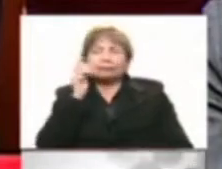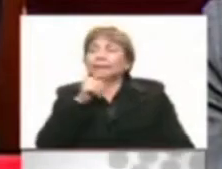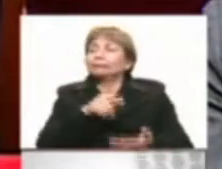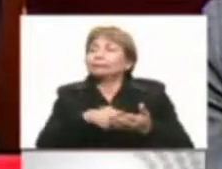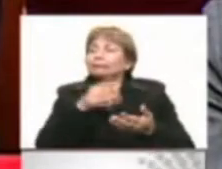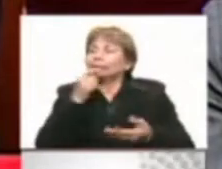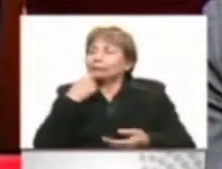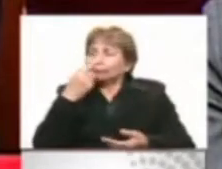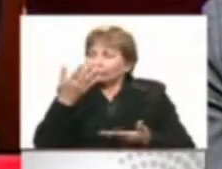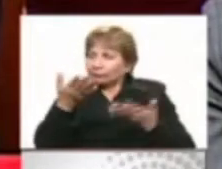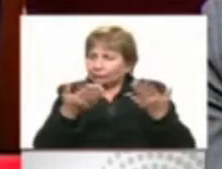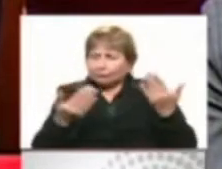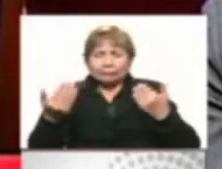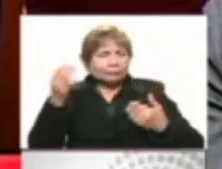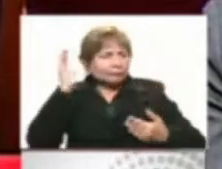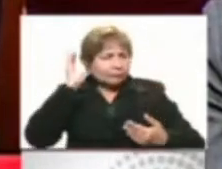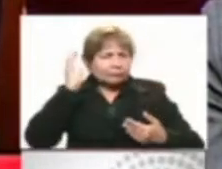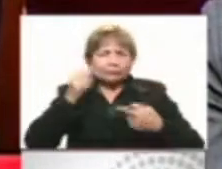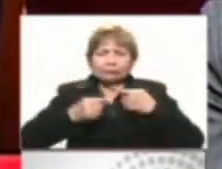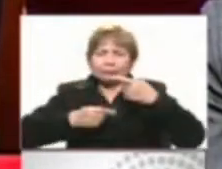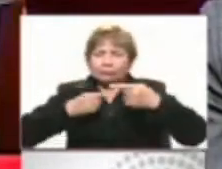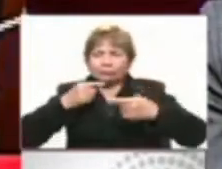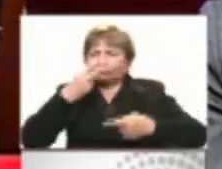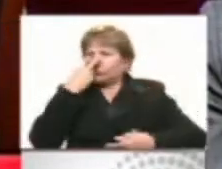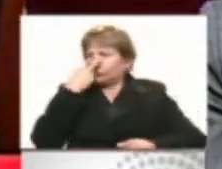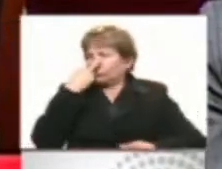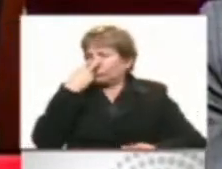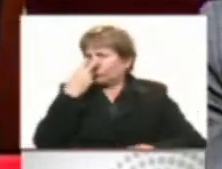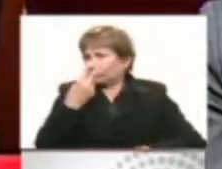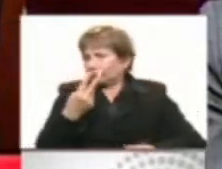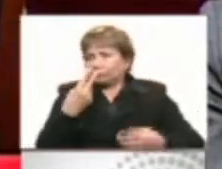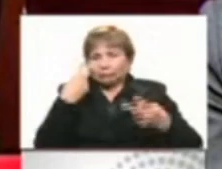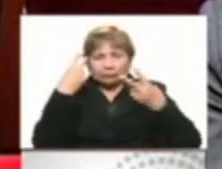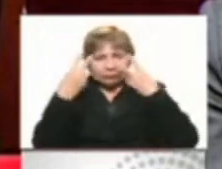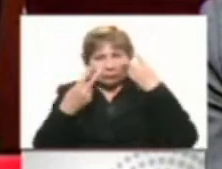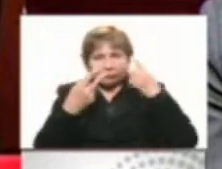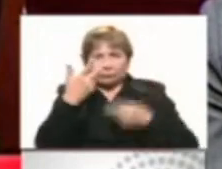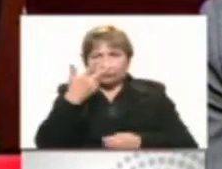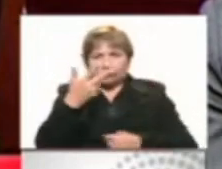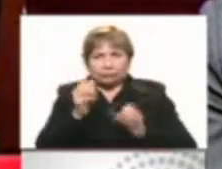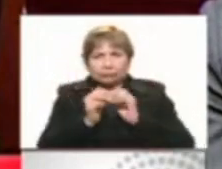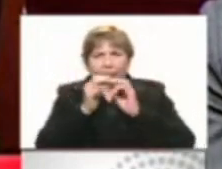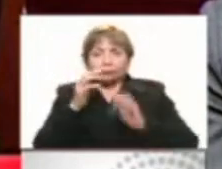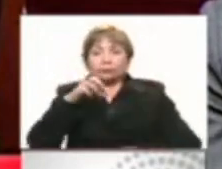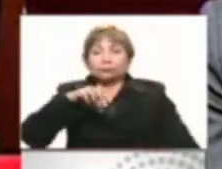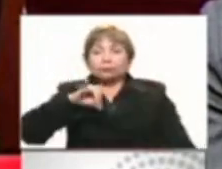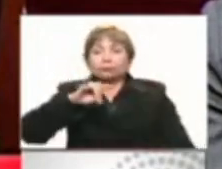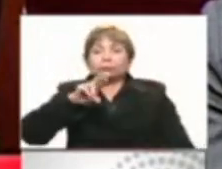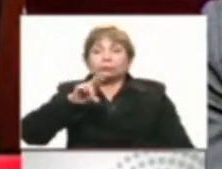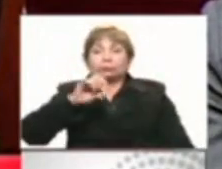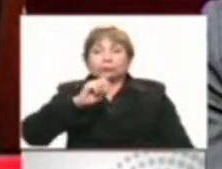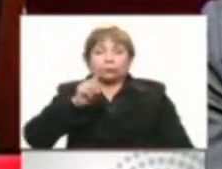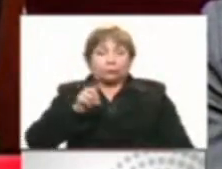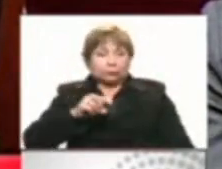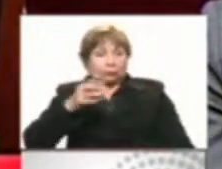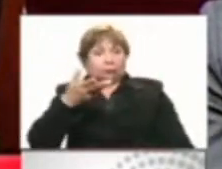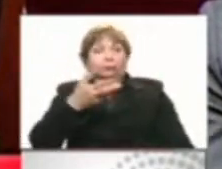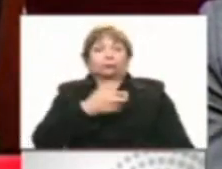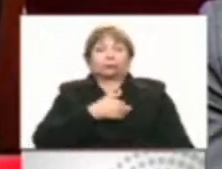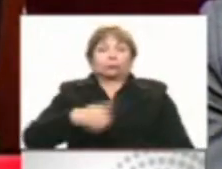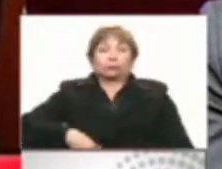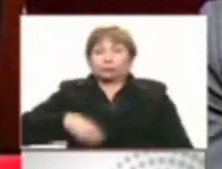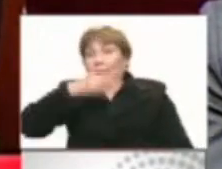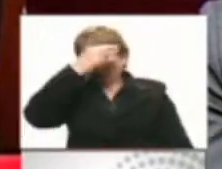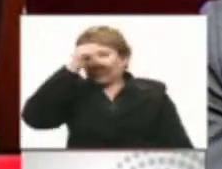las escucho continuamente y las he visto en la visita que hace 3 días hicimos en Purús con el señor presidente de la República,